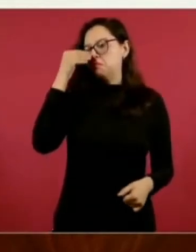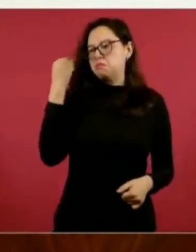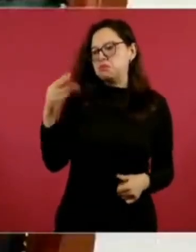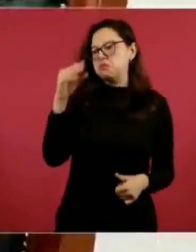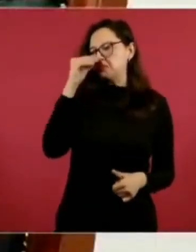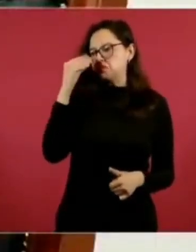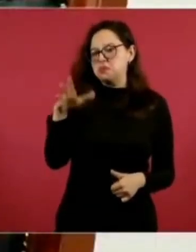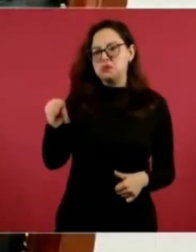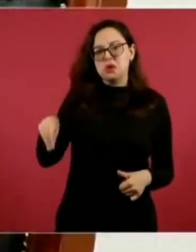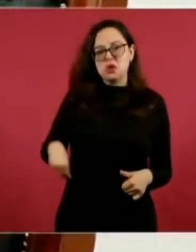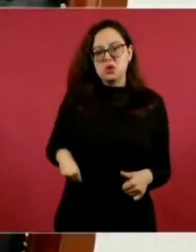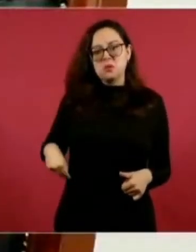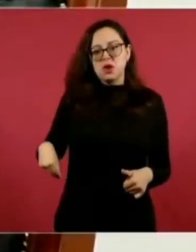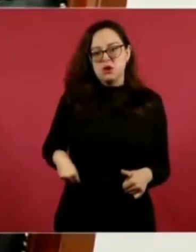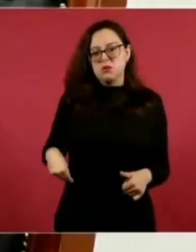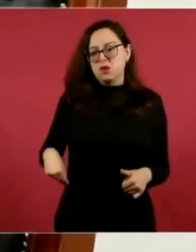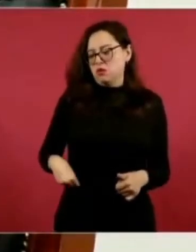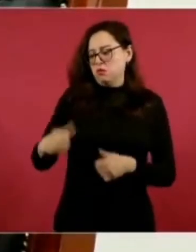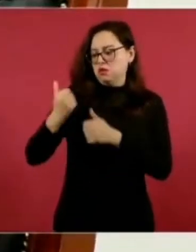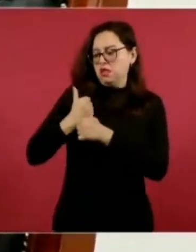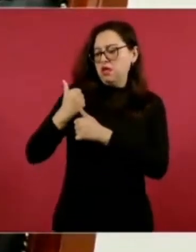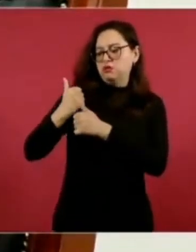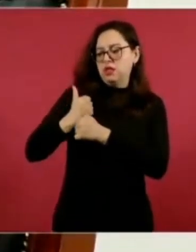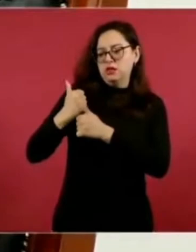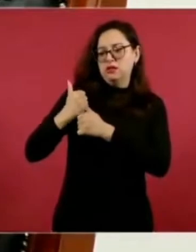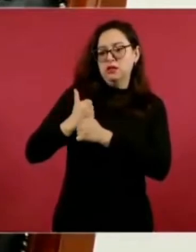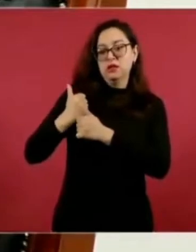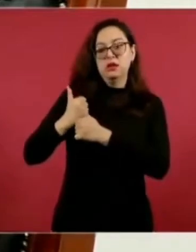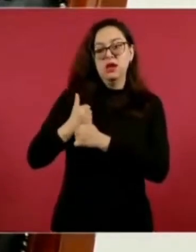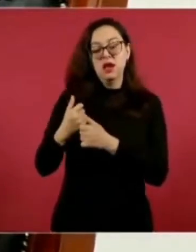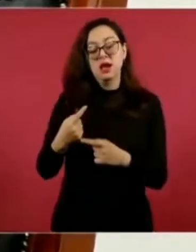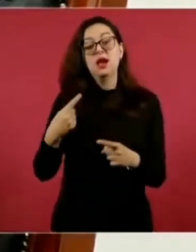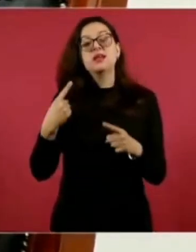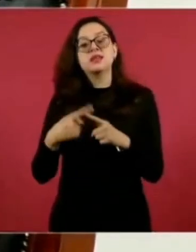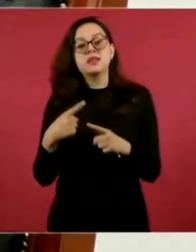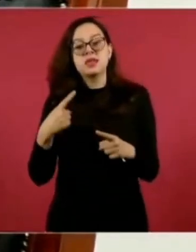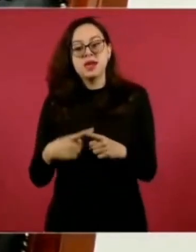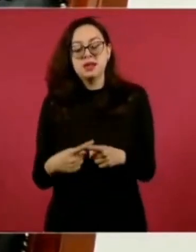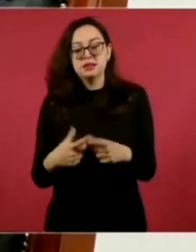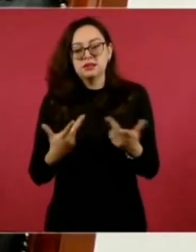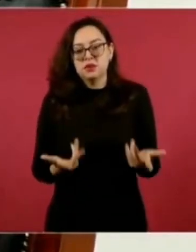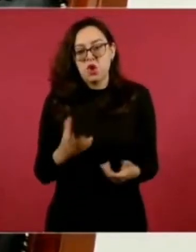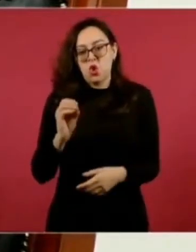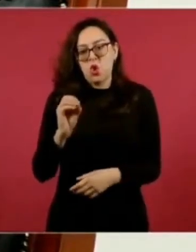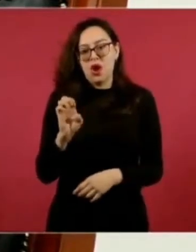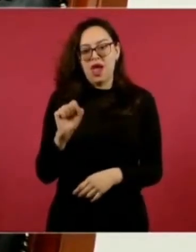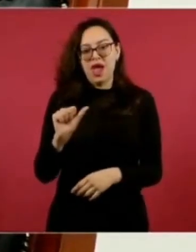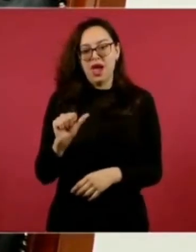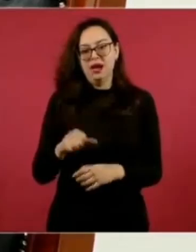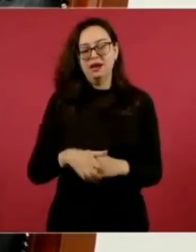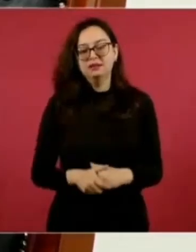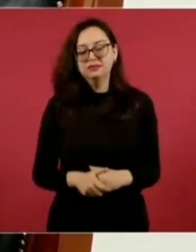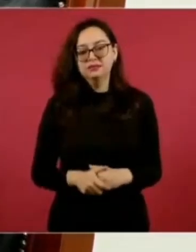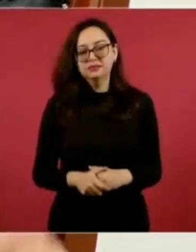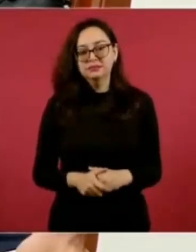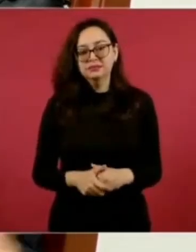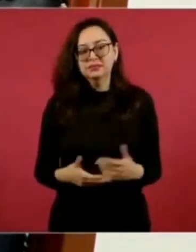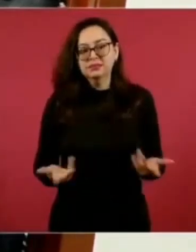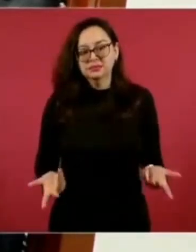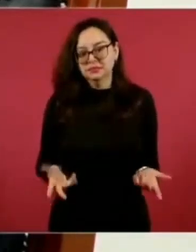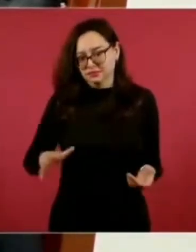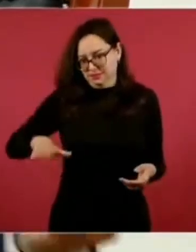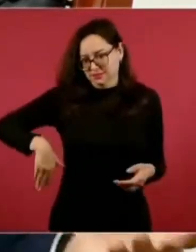integrantes de organizaciones de derechos humanos de la OEA. Estamos hablando aquí de la